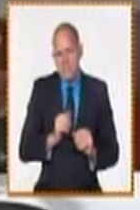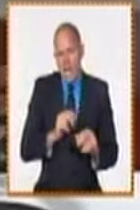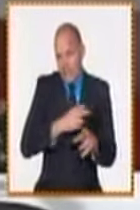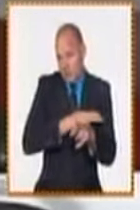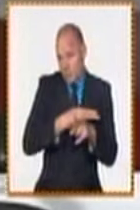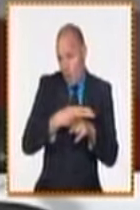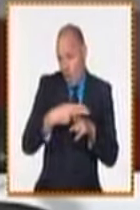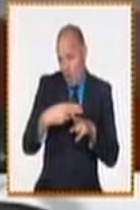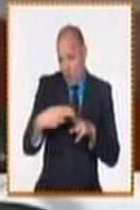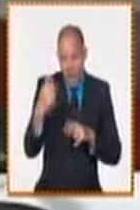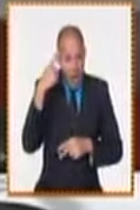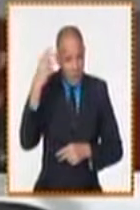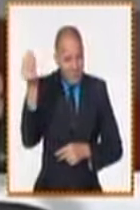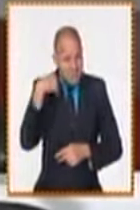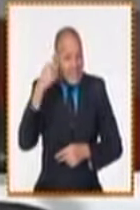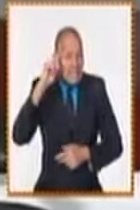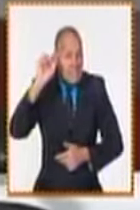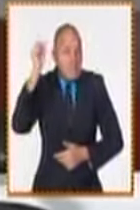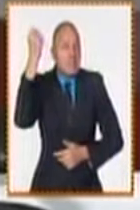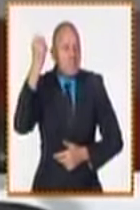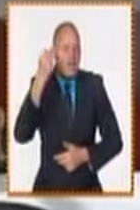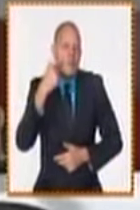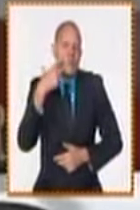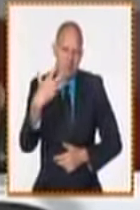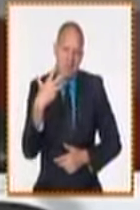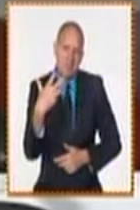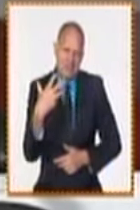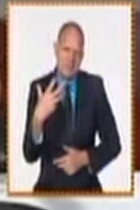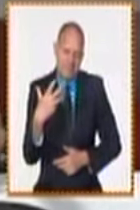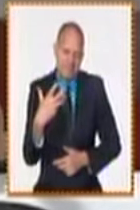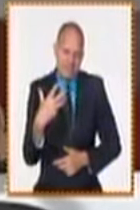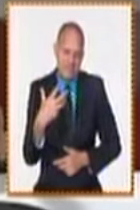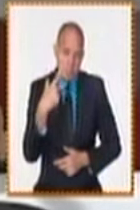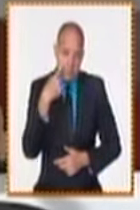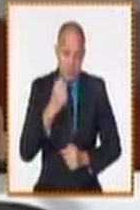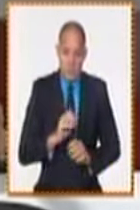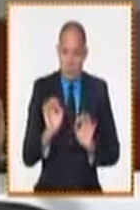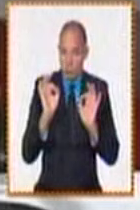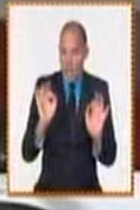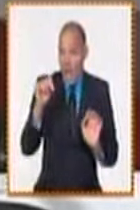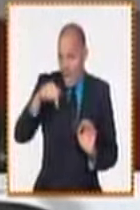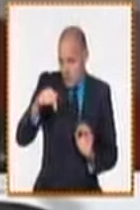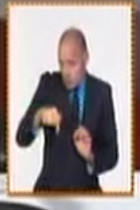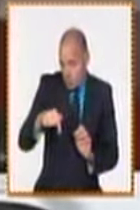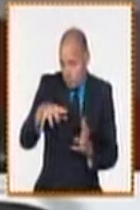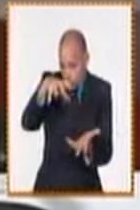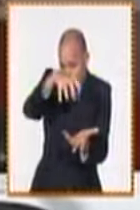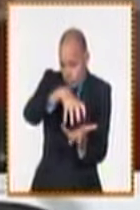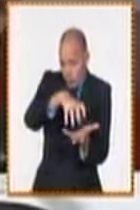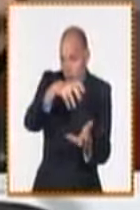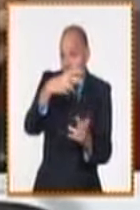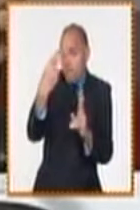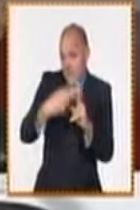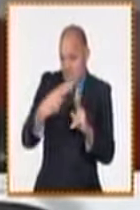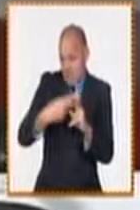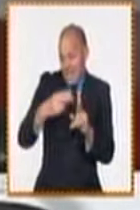tiempos y es luz de la verdad. Es por eso que los bayameses celebramos la historia. Hay una tendencia a que la